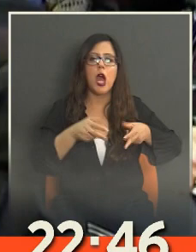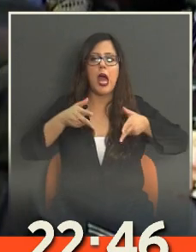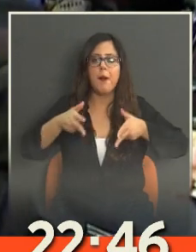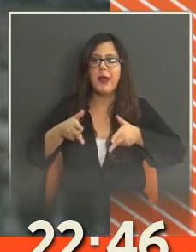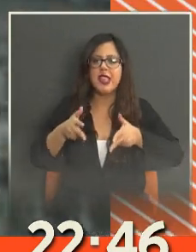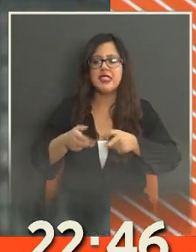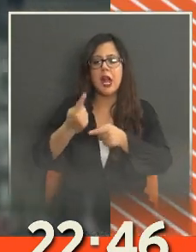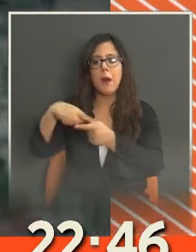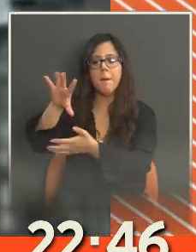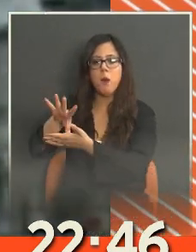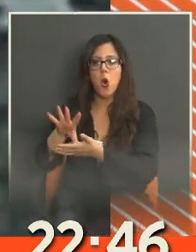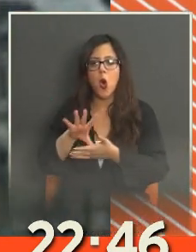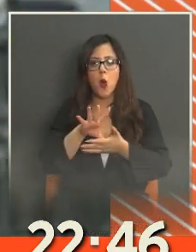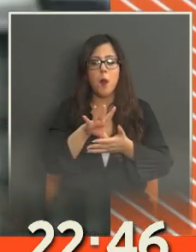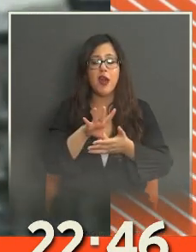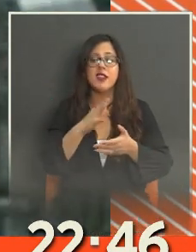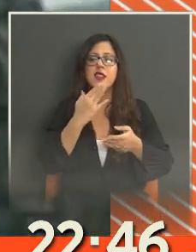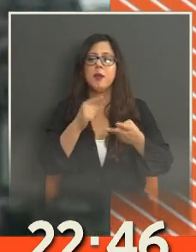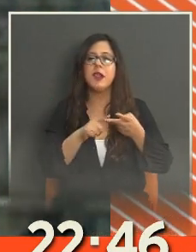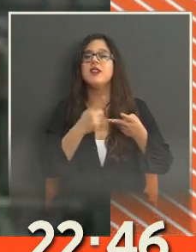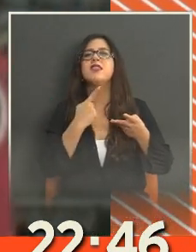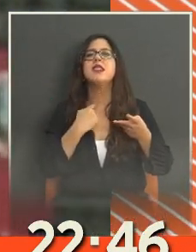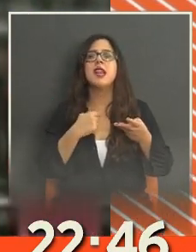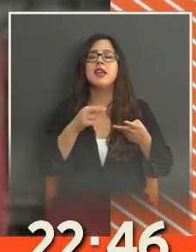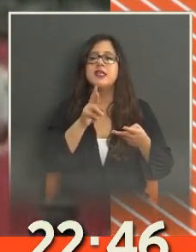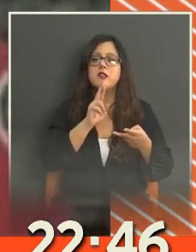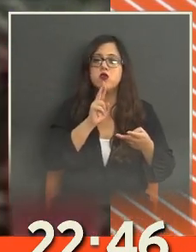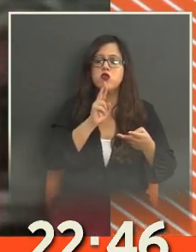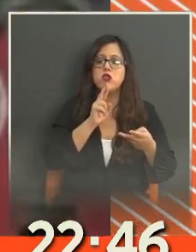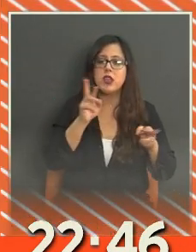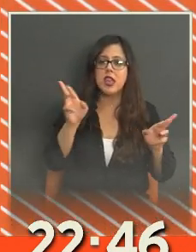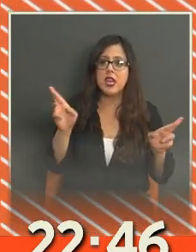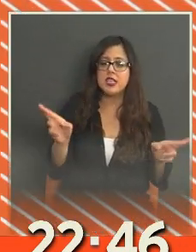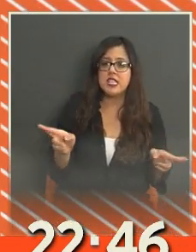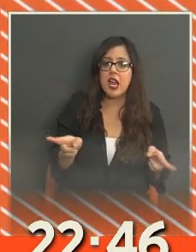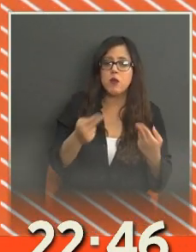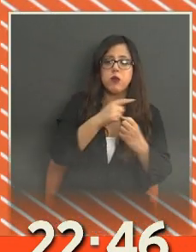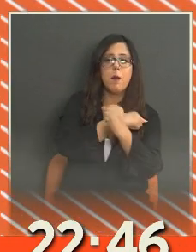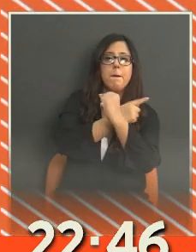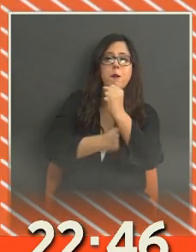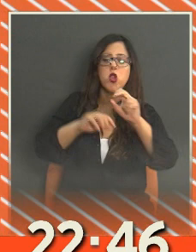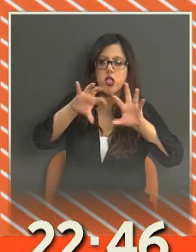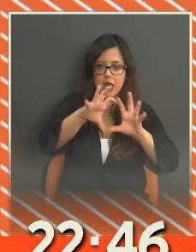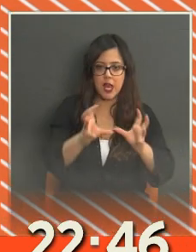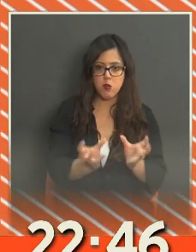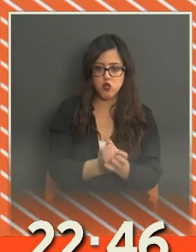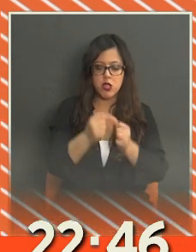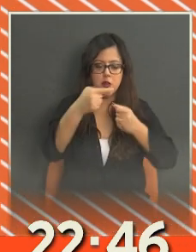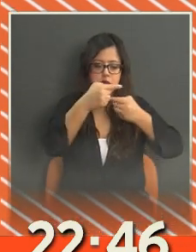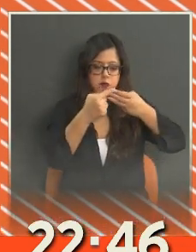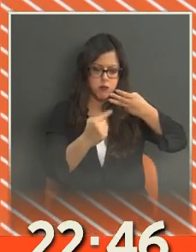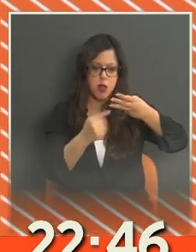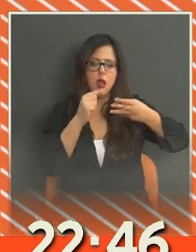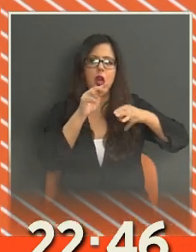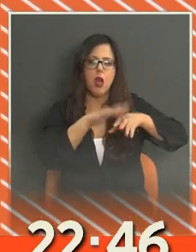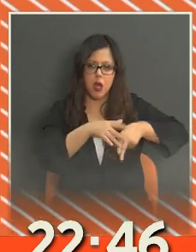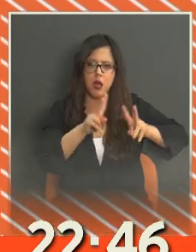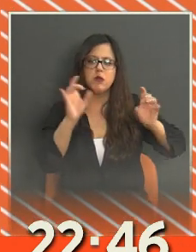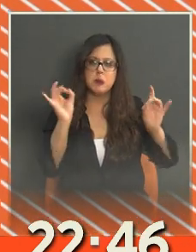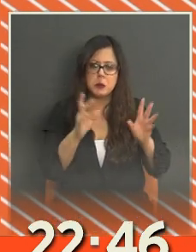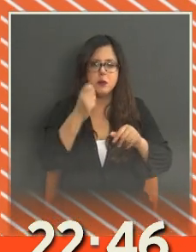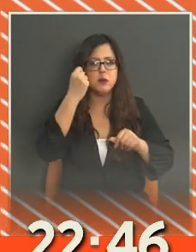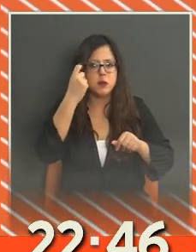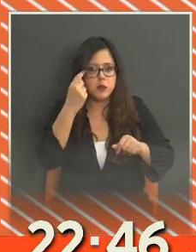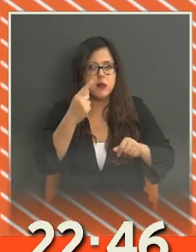occidente y el interés de rusia por recomponer lo que fuera su influencia a nivel mundial algunas de las claves que nos permiten entender los impactantes